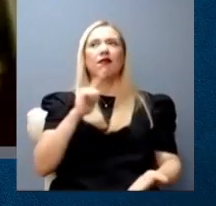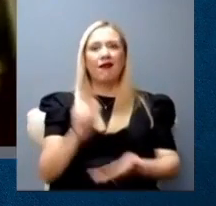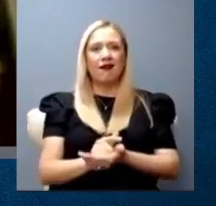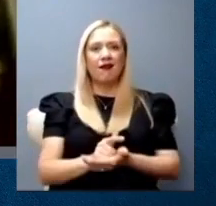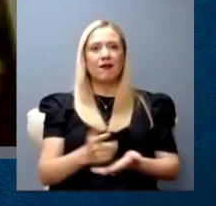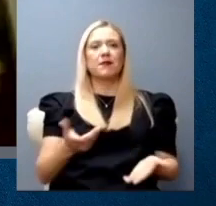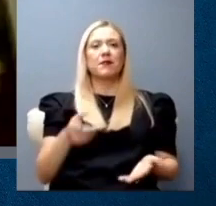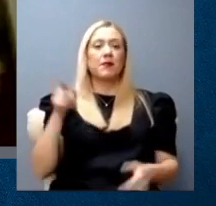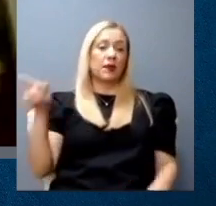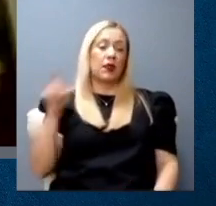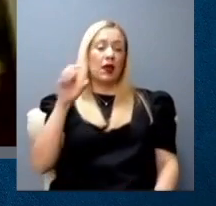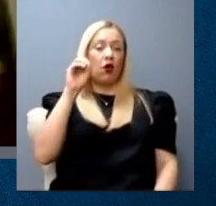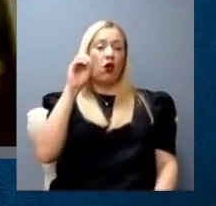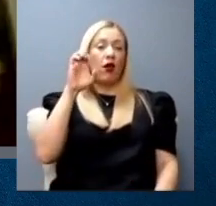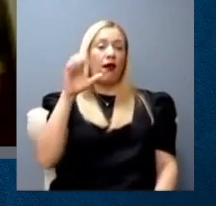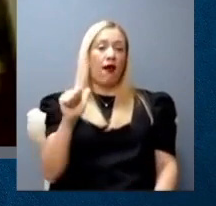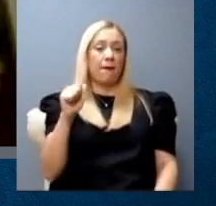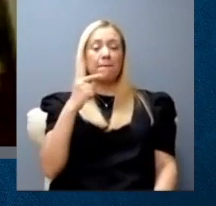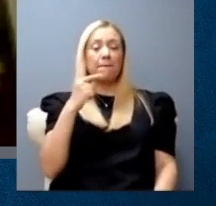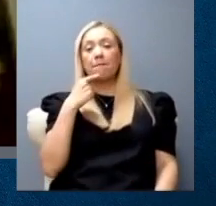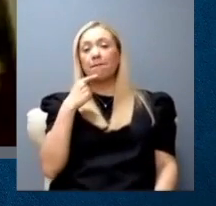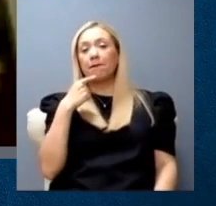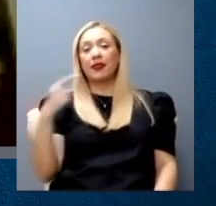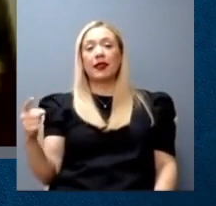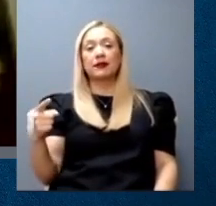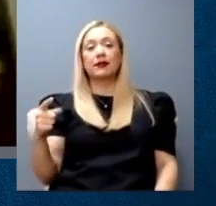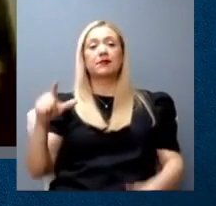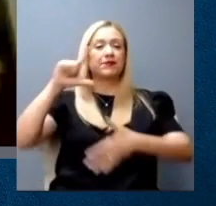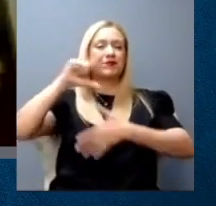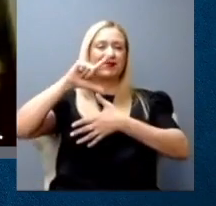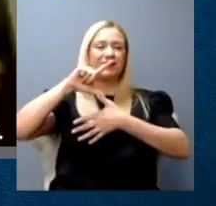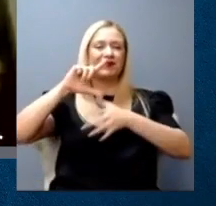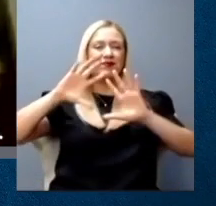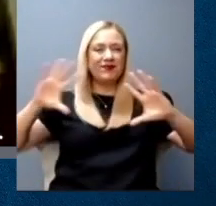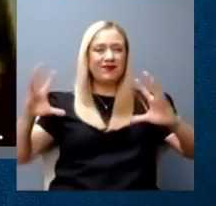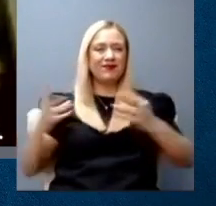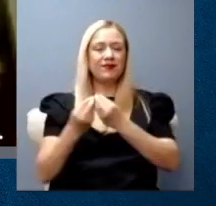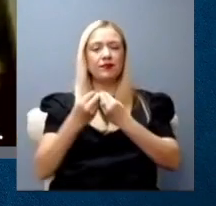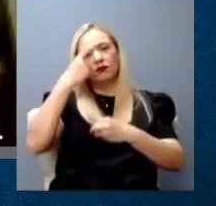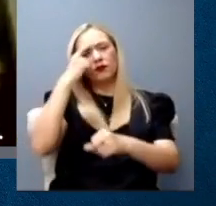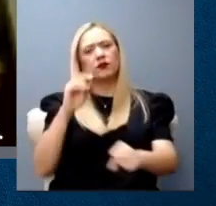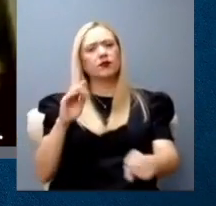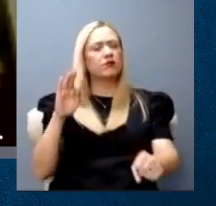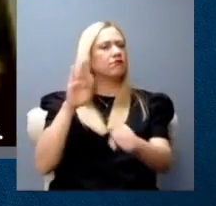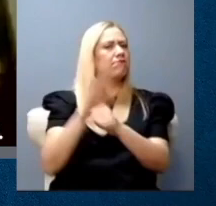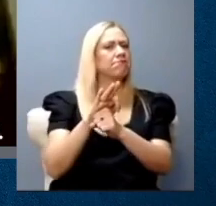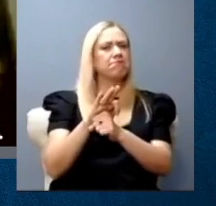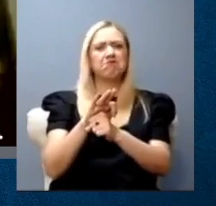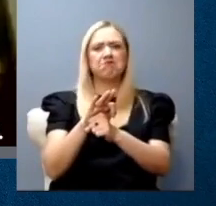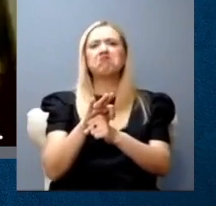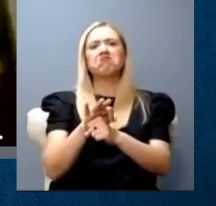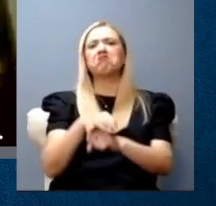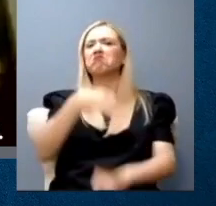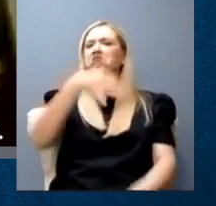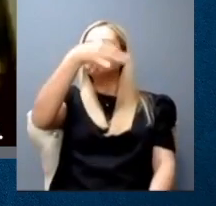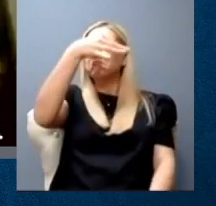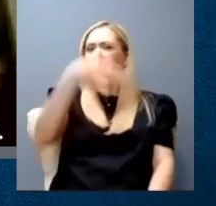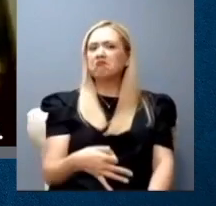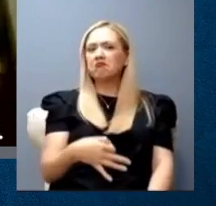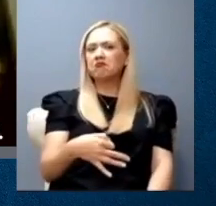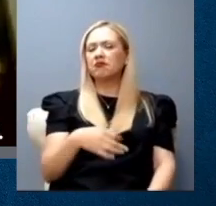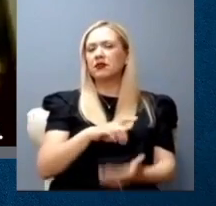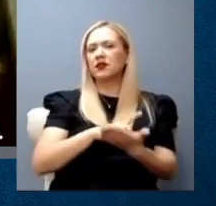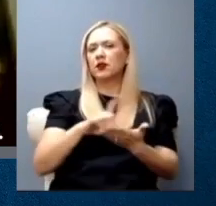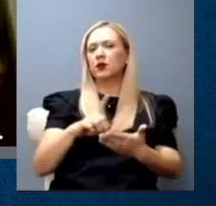se establece, y la propia Convención lo establece, un mecanismo de protección muy eficaz de los derechos humanos, porque es